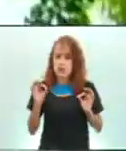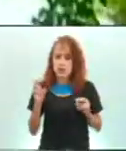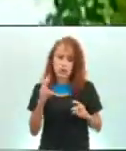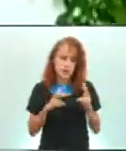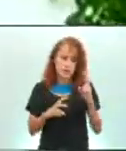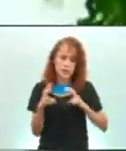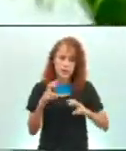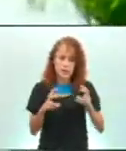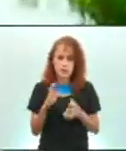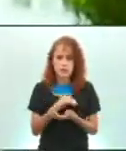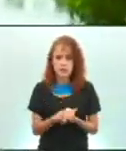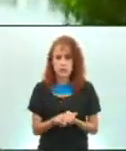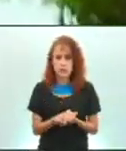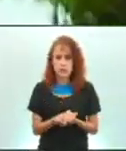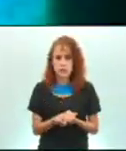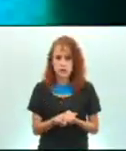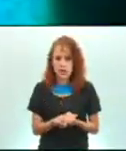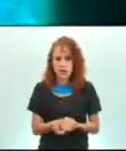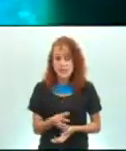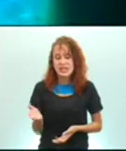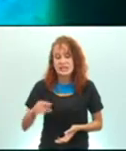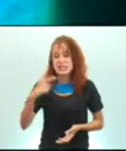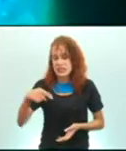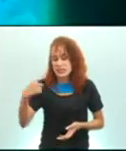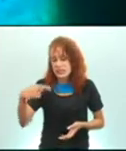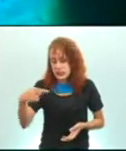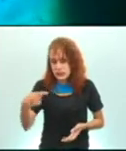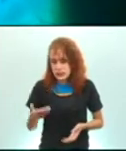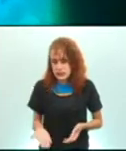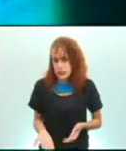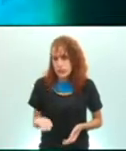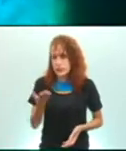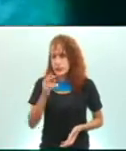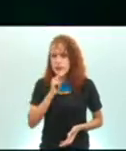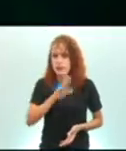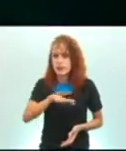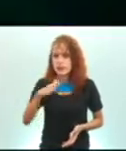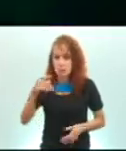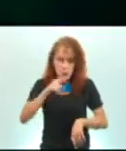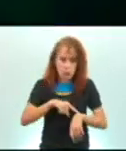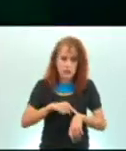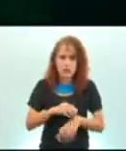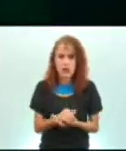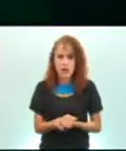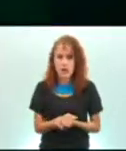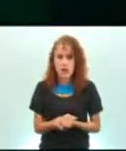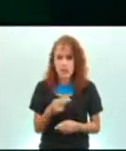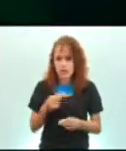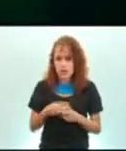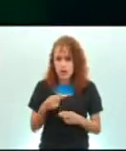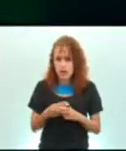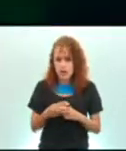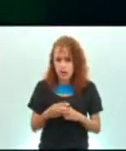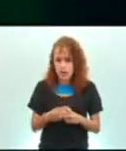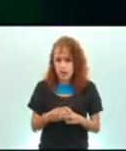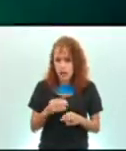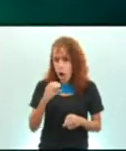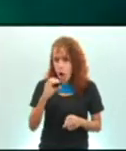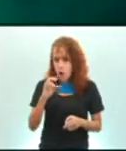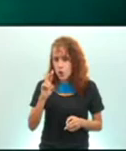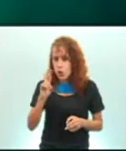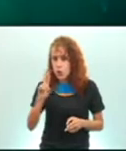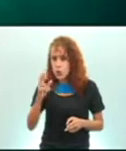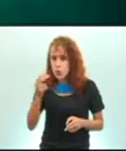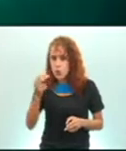Según las estimaciones realizadas, de continuar el ascenso del nivel medio del mar como hasta el presente, la llamada cuña de